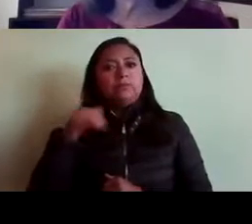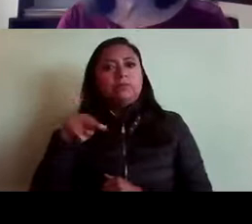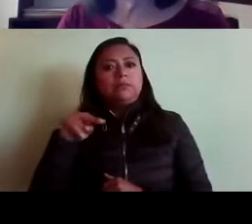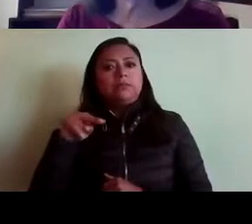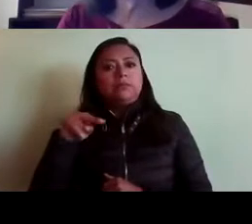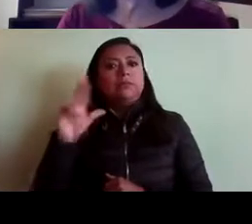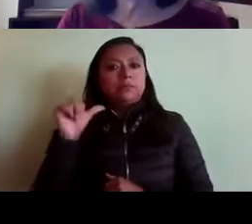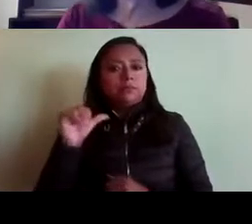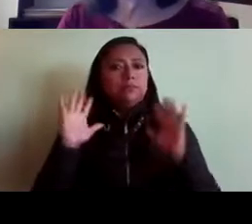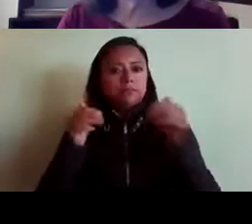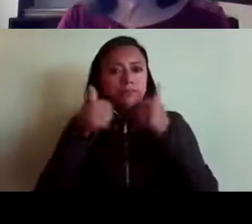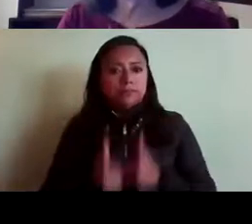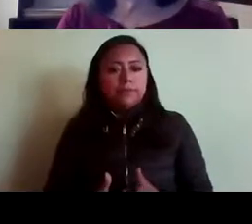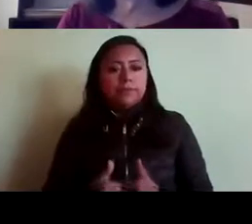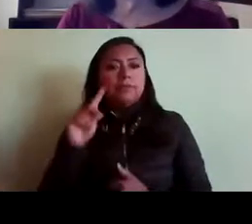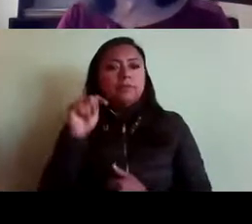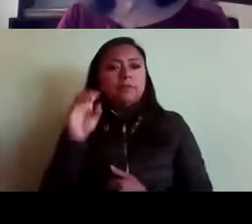Armando Tonatiuh González Queiz.